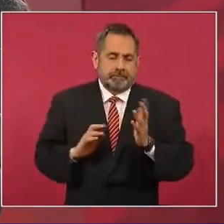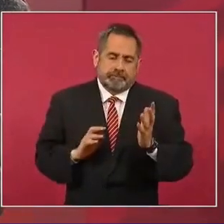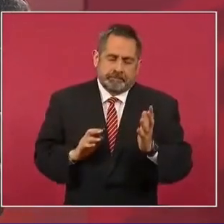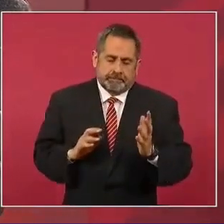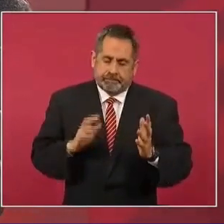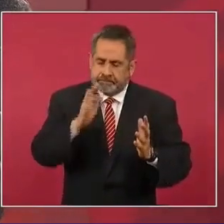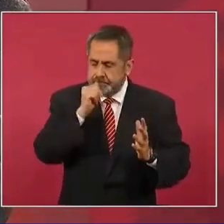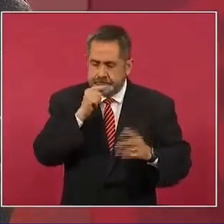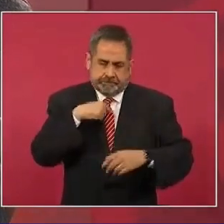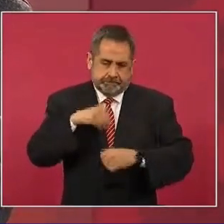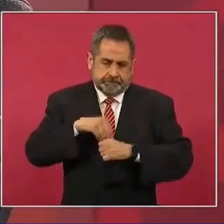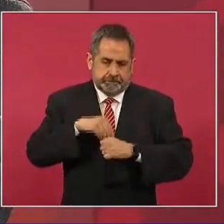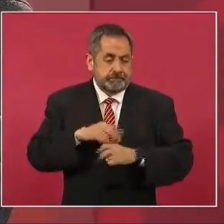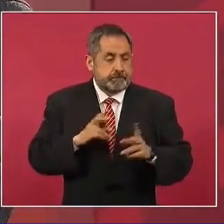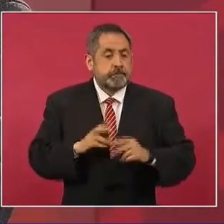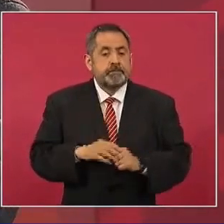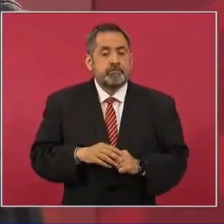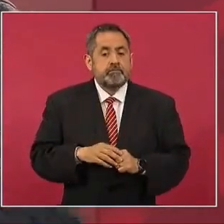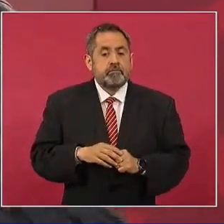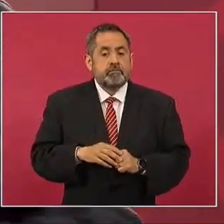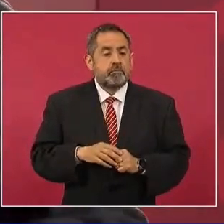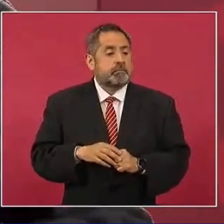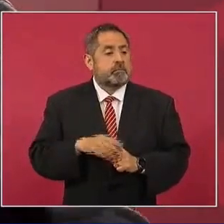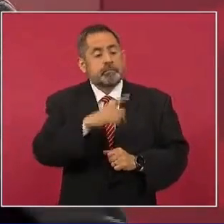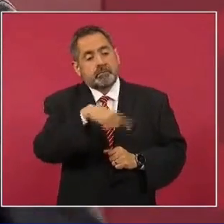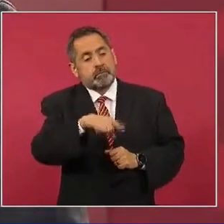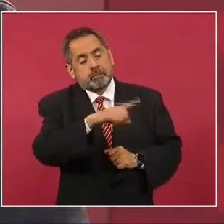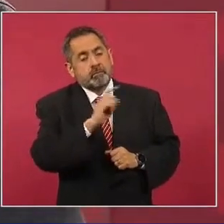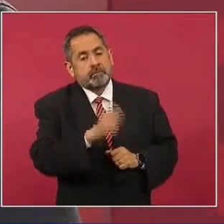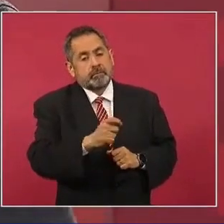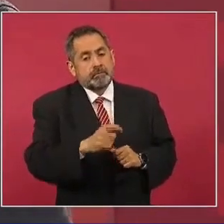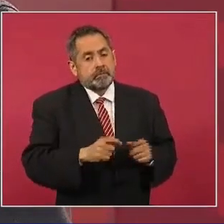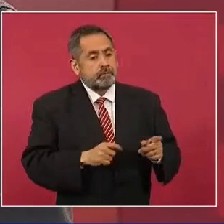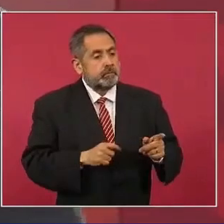decir, pero tuvieron la